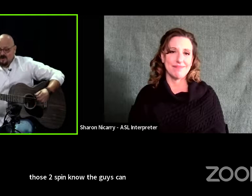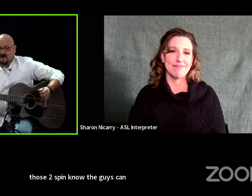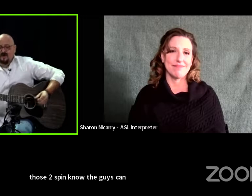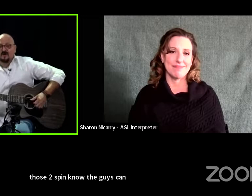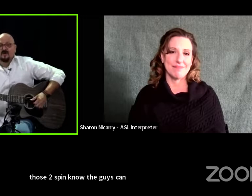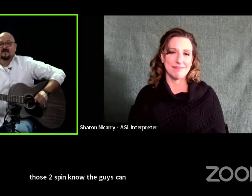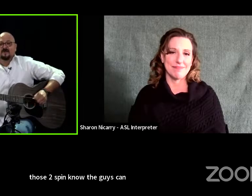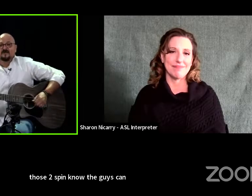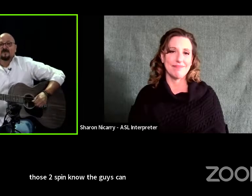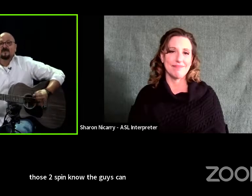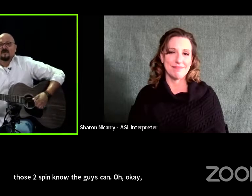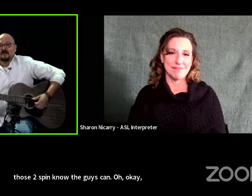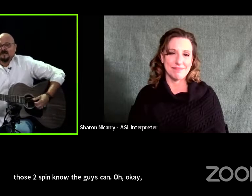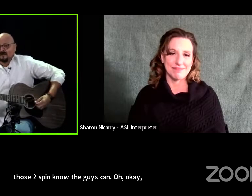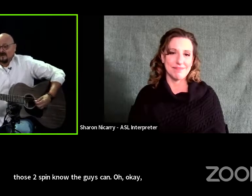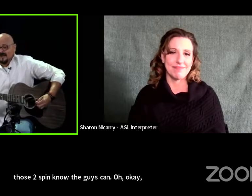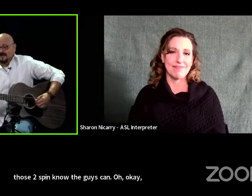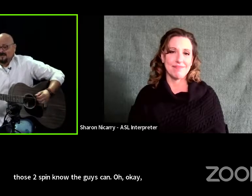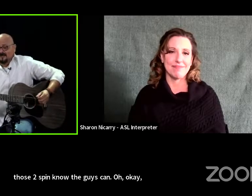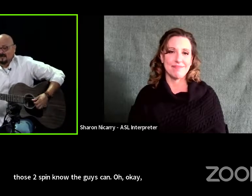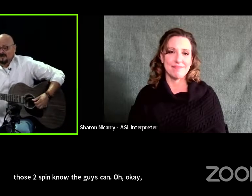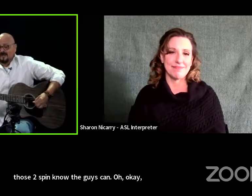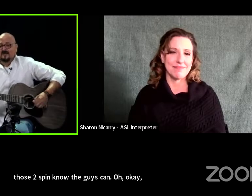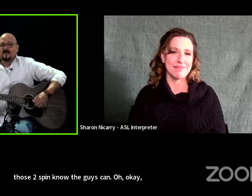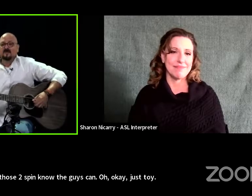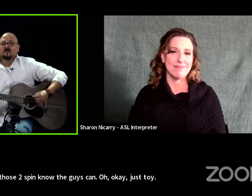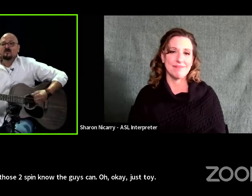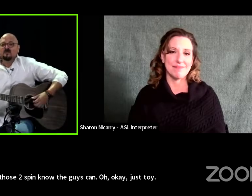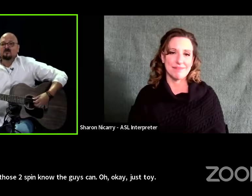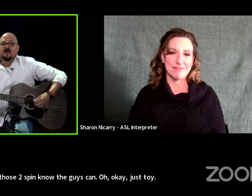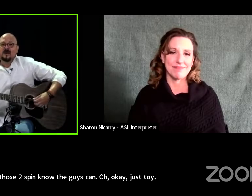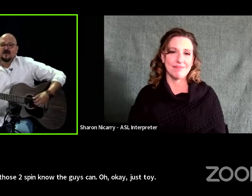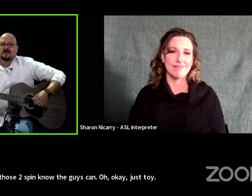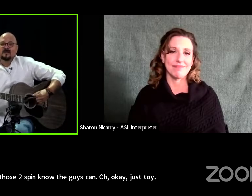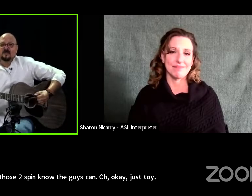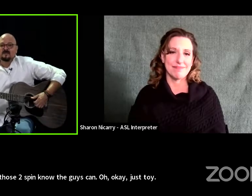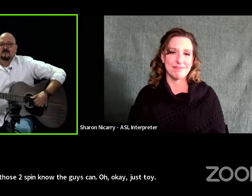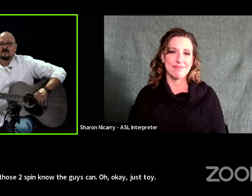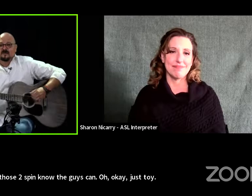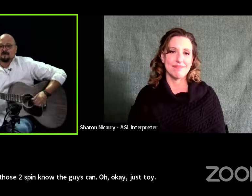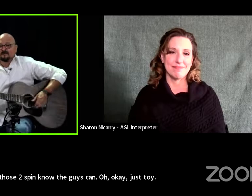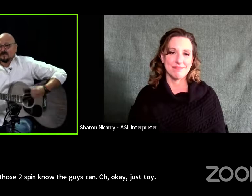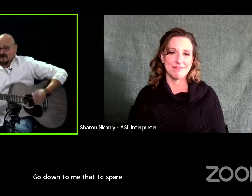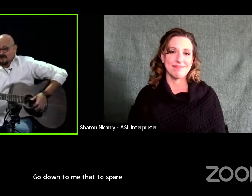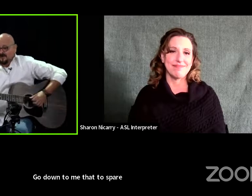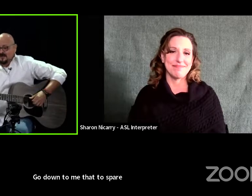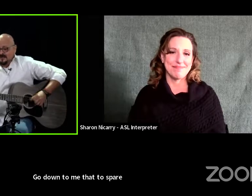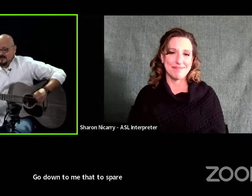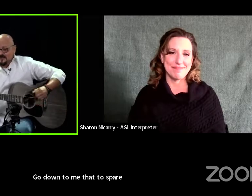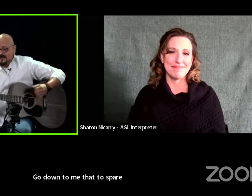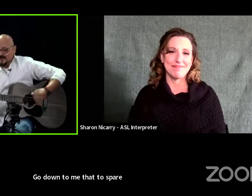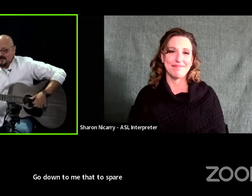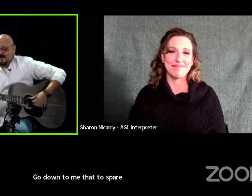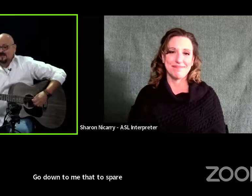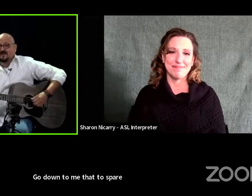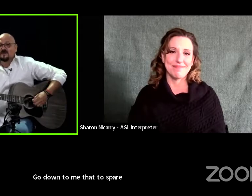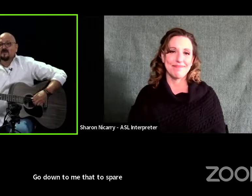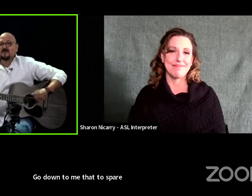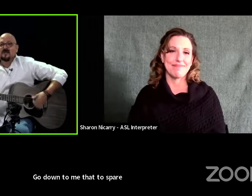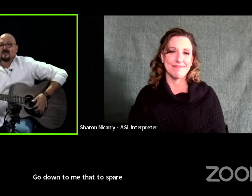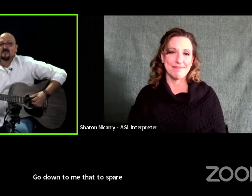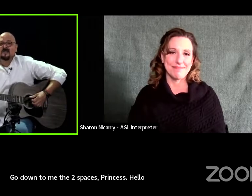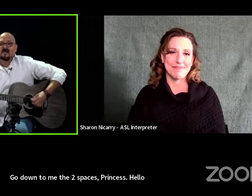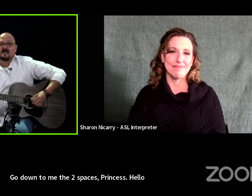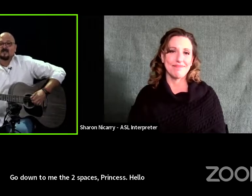Yo estoy colgándome de tus besos, princesa de